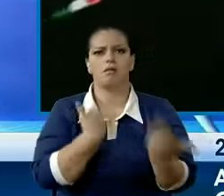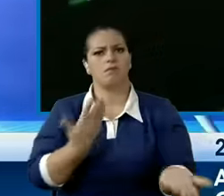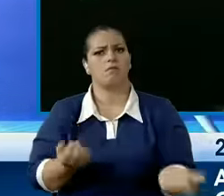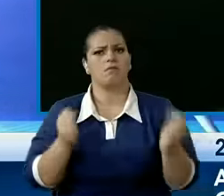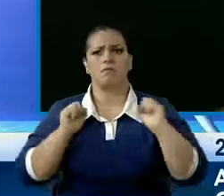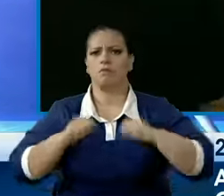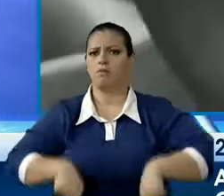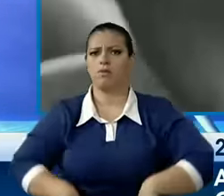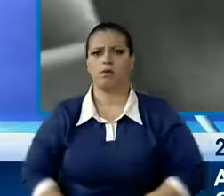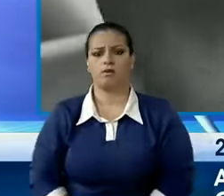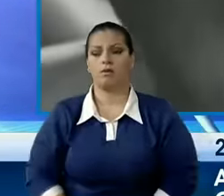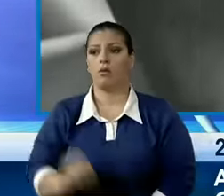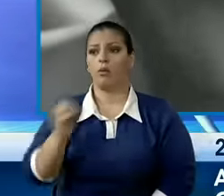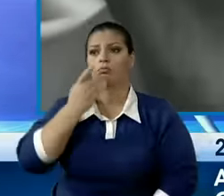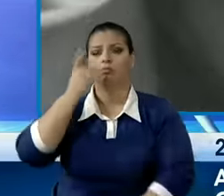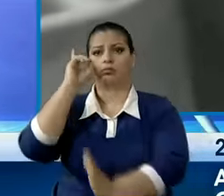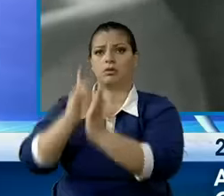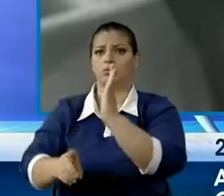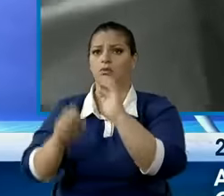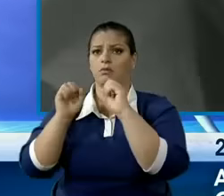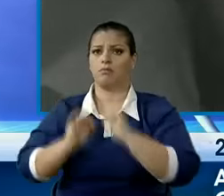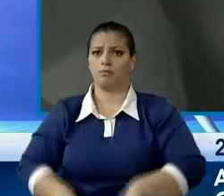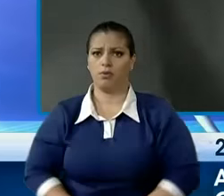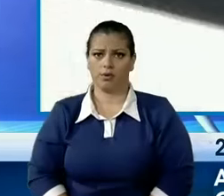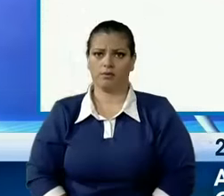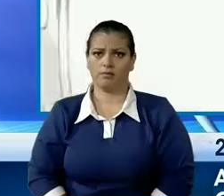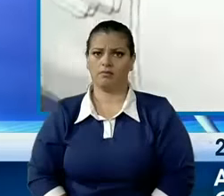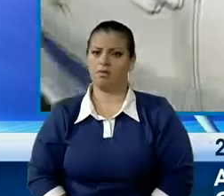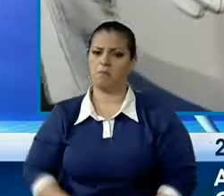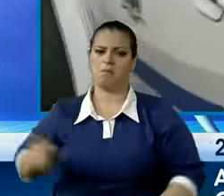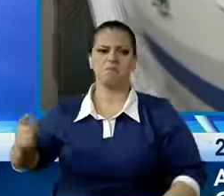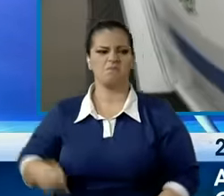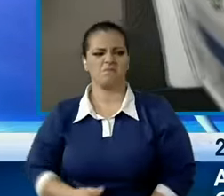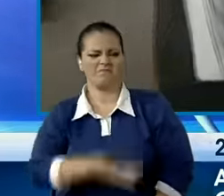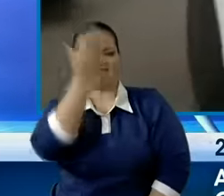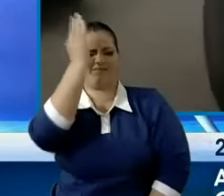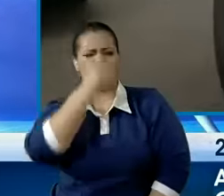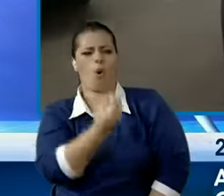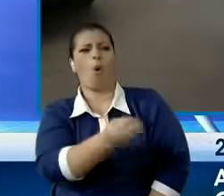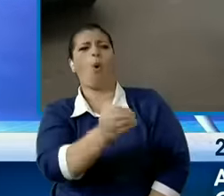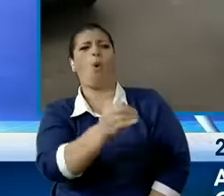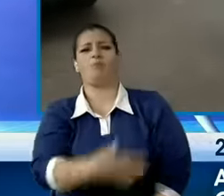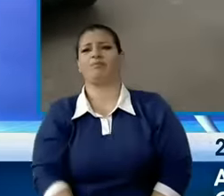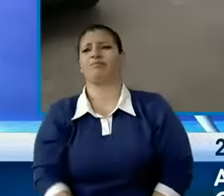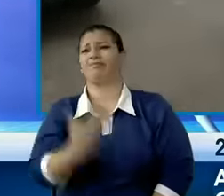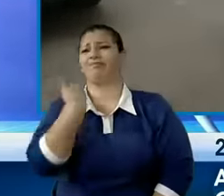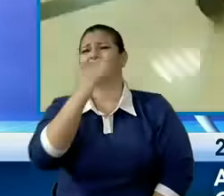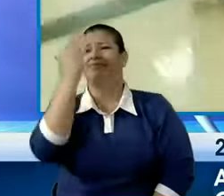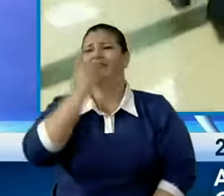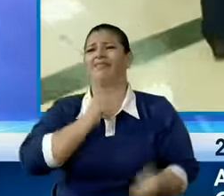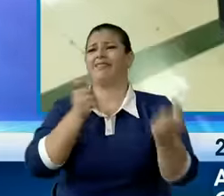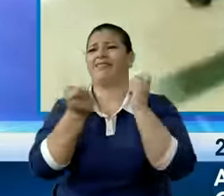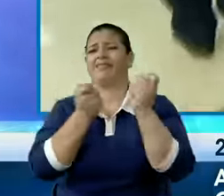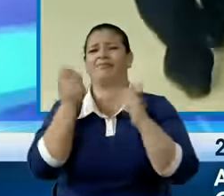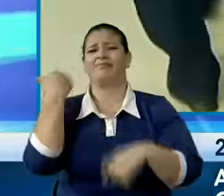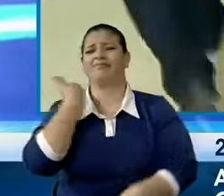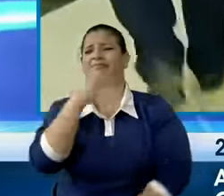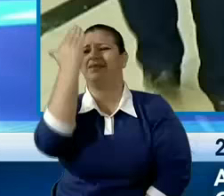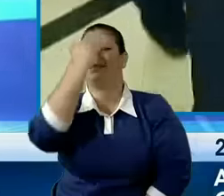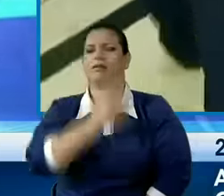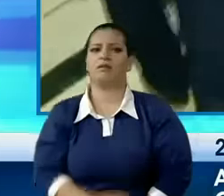situación. Pero no es para que le falten el respeto, son muchachos jóvenes que por inexperientes justamente permiten que ustedes les falten el respeto de esa manera. Pero si no